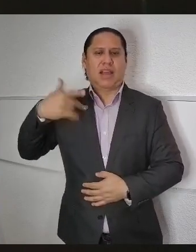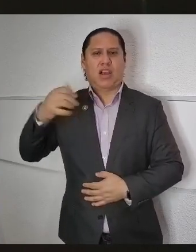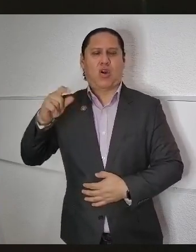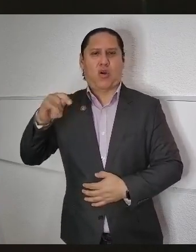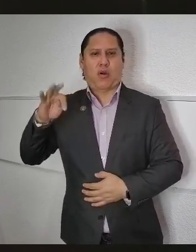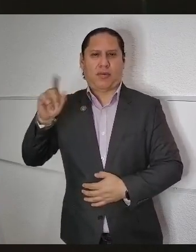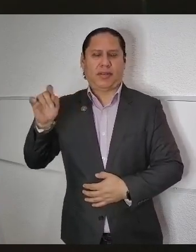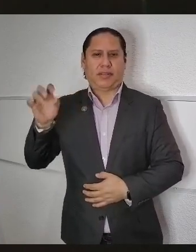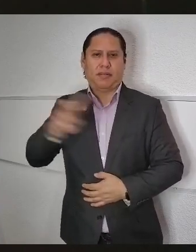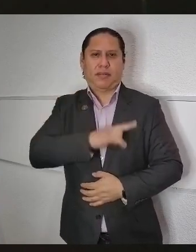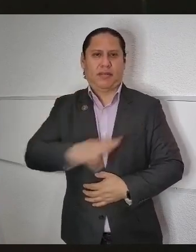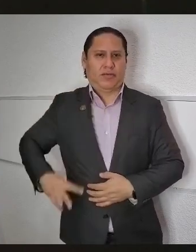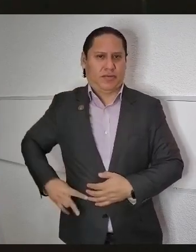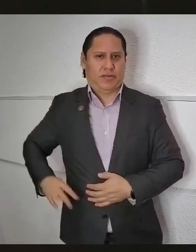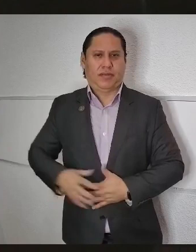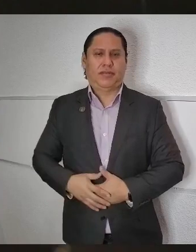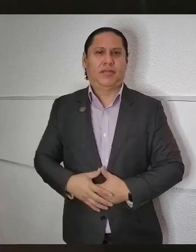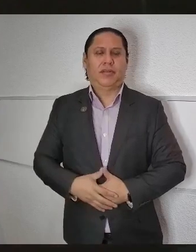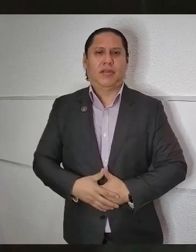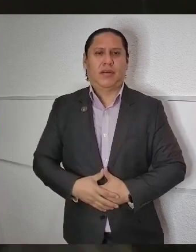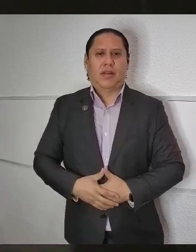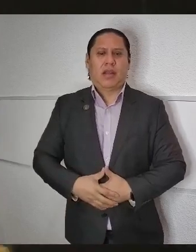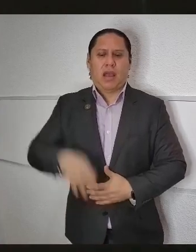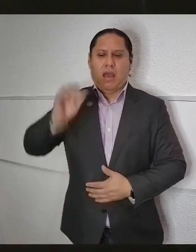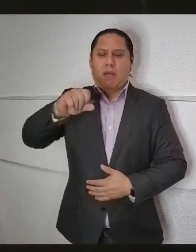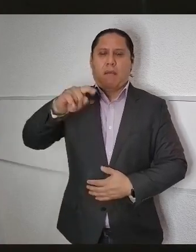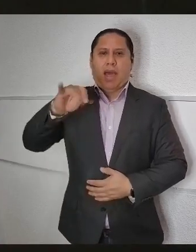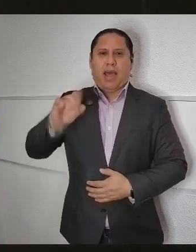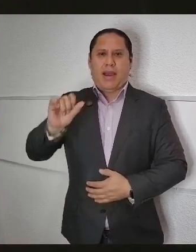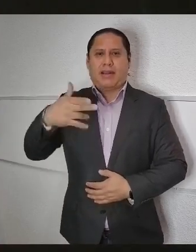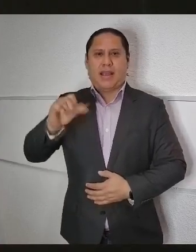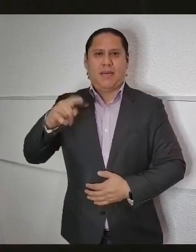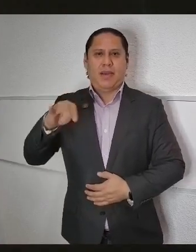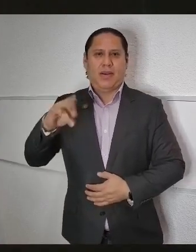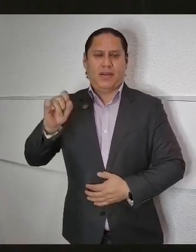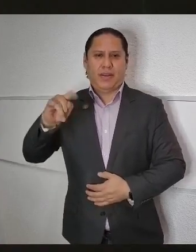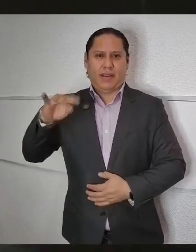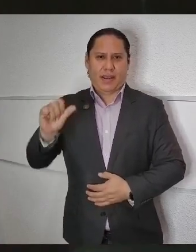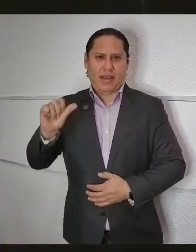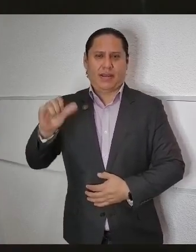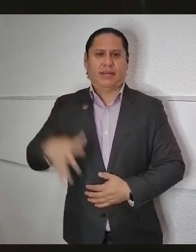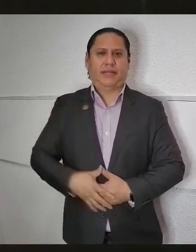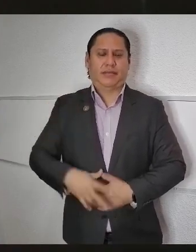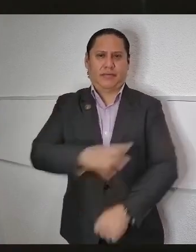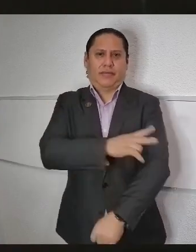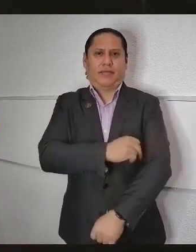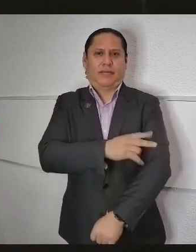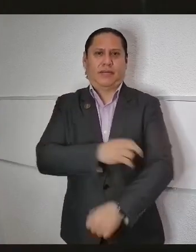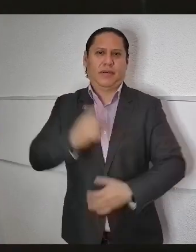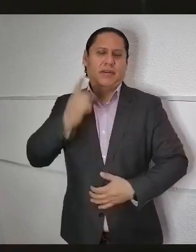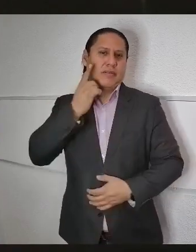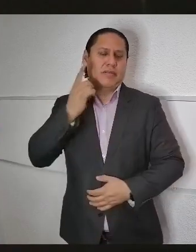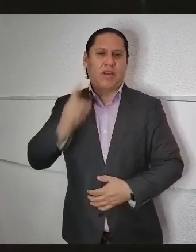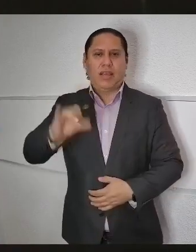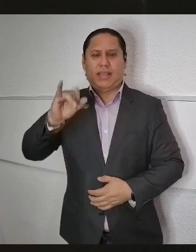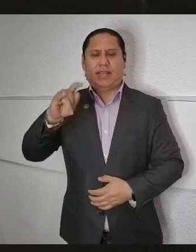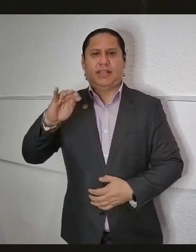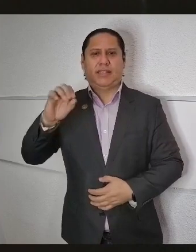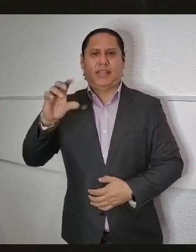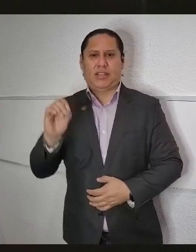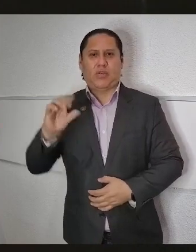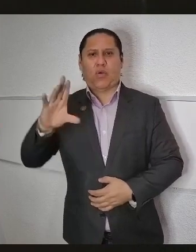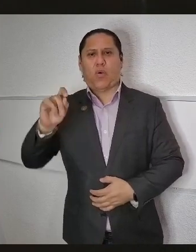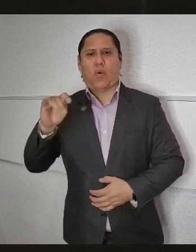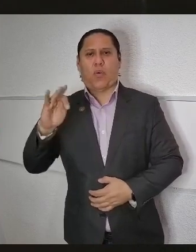Santís, vicepresidenta, diputada Marta Verónica Alcázar Cordero, vocal, diputado Isidro